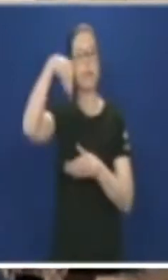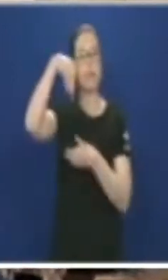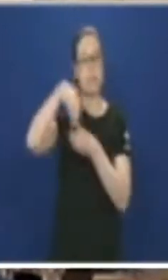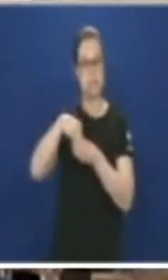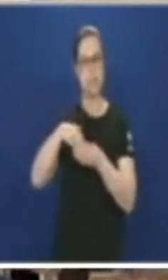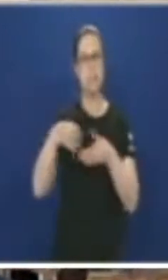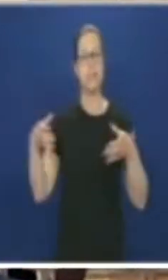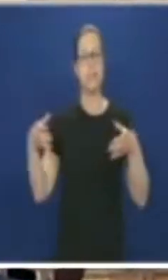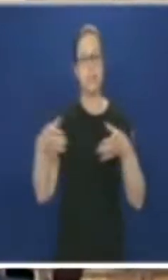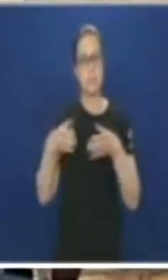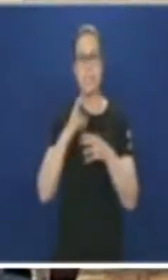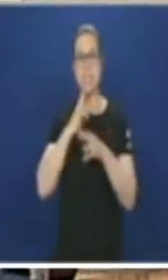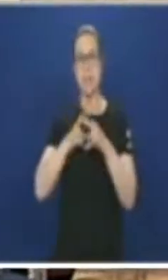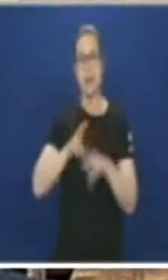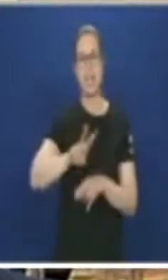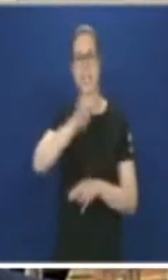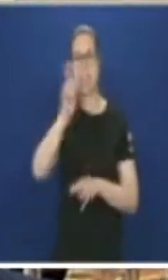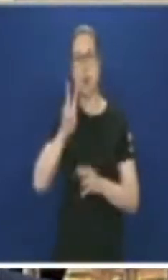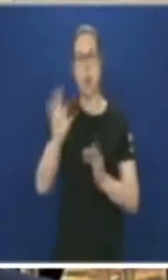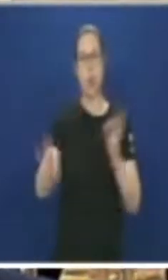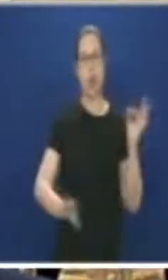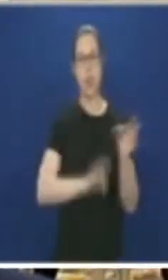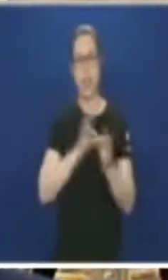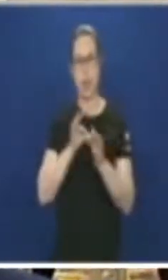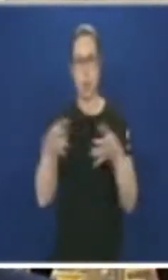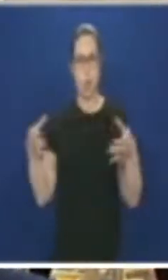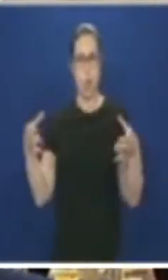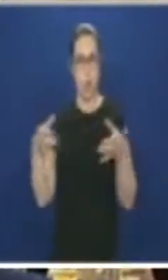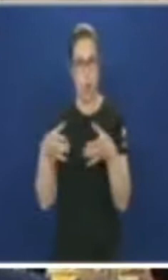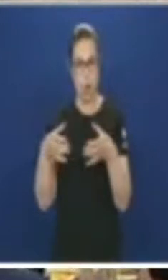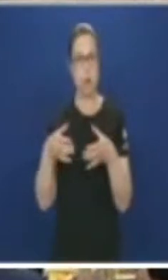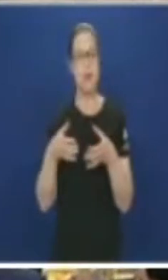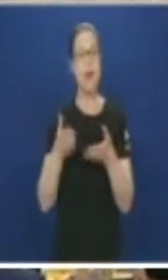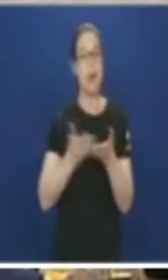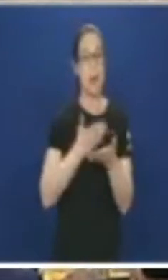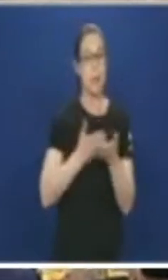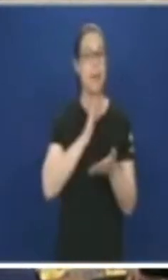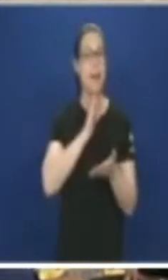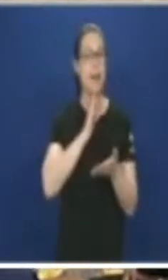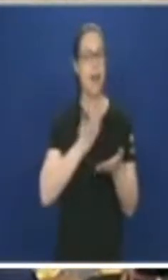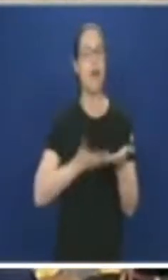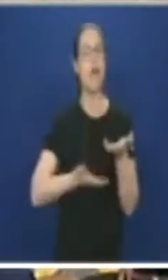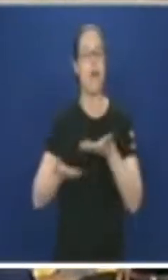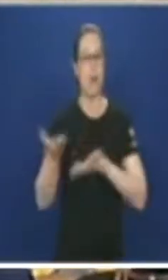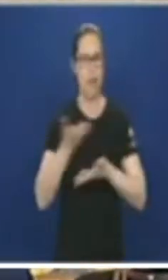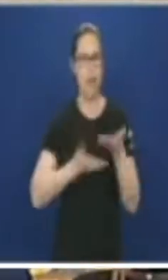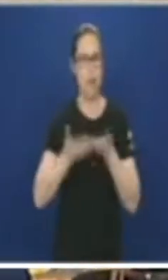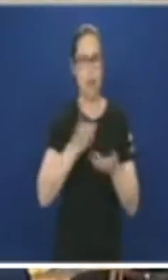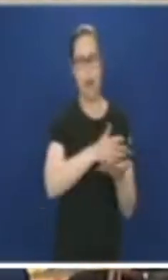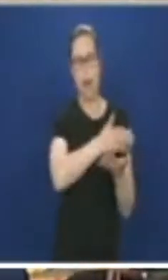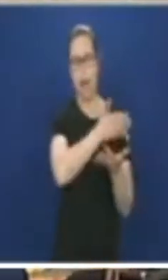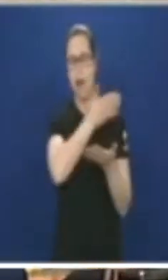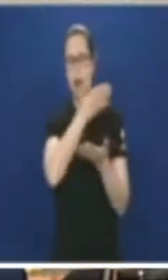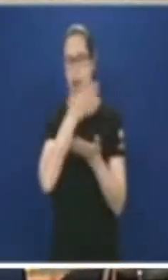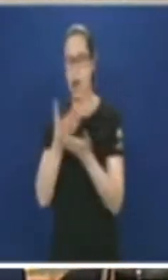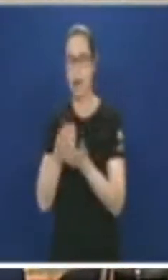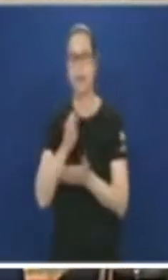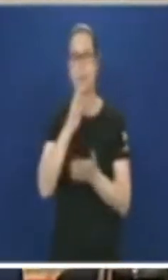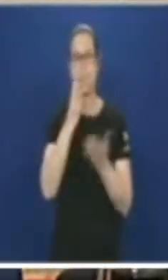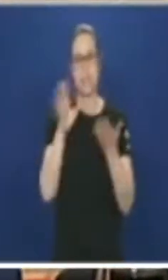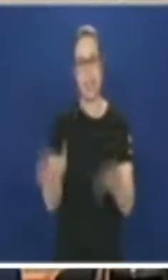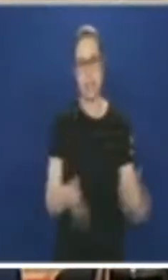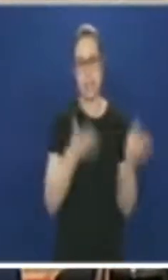denominado segundo círculo que colaboraron na revista ao longo das súas tres etapas: a